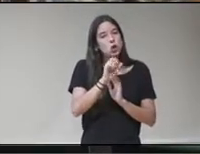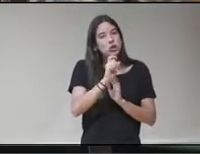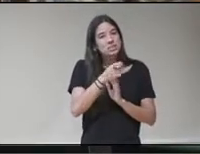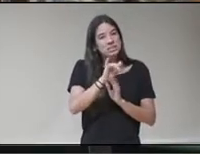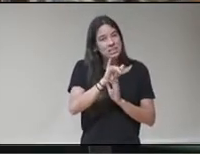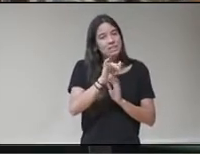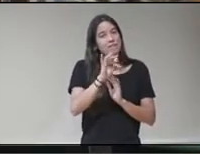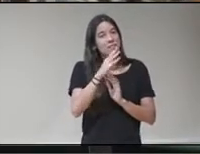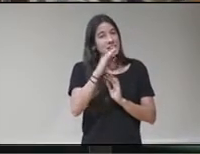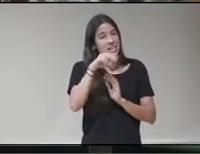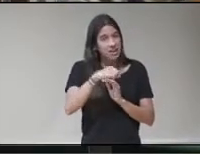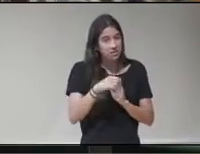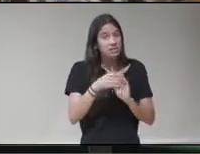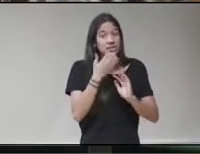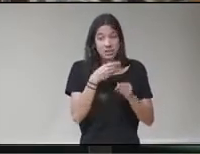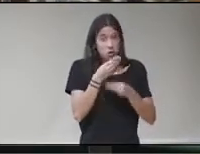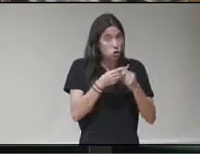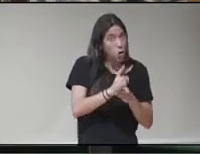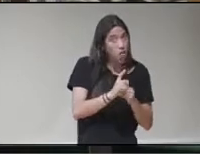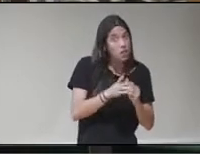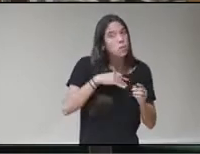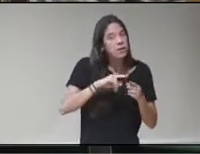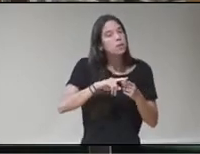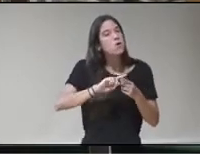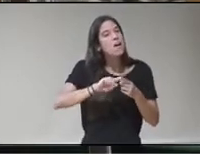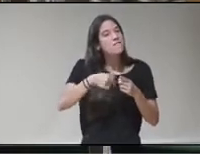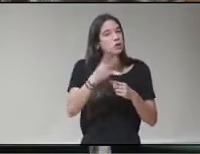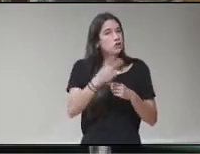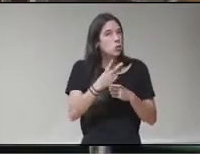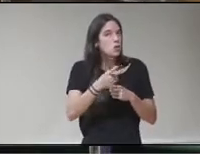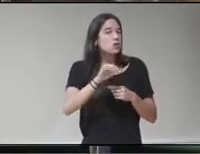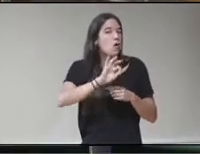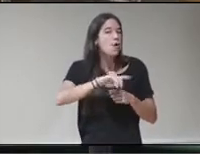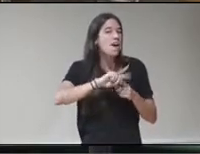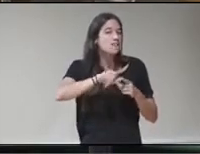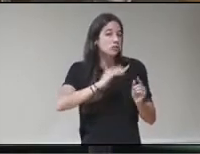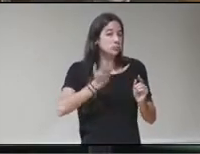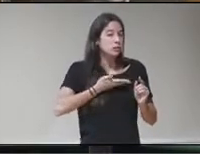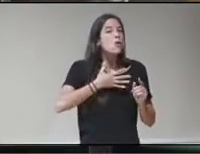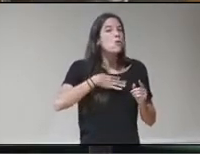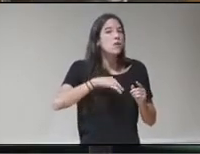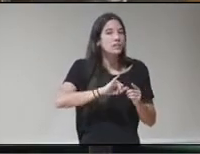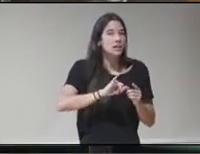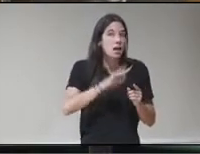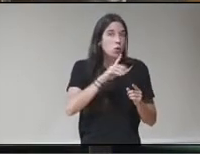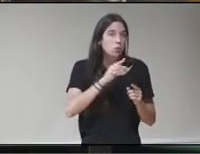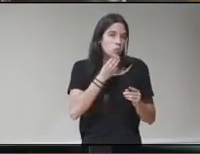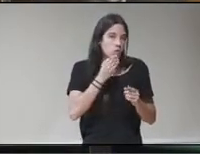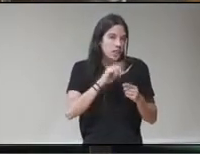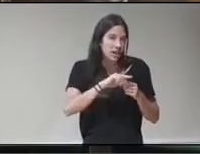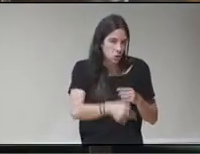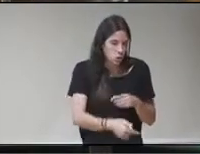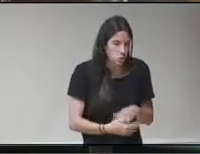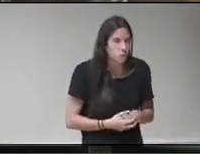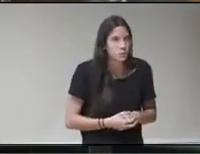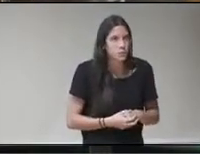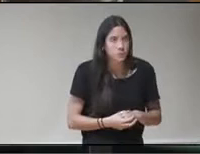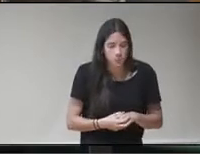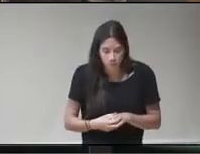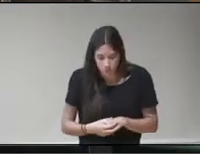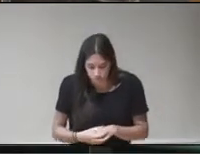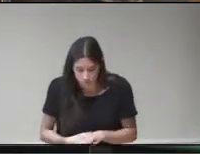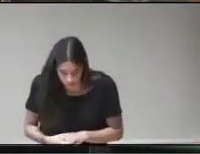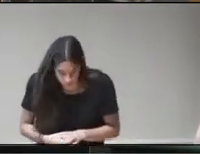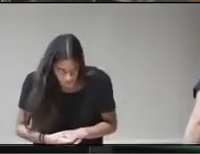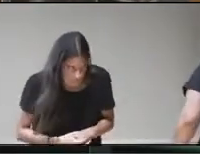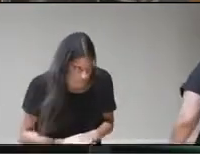no lo hicieran, pues podrían tener efectos secundarios, efectos adversos como consecuencia de su ingestión. Voy a hablar un poquito de la provisión